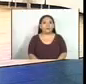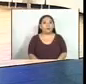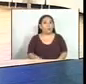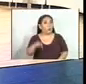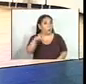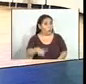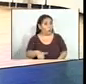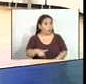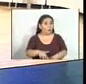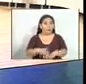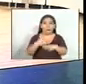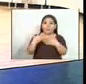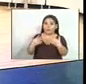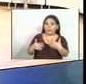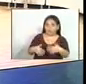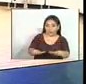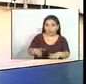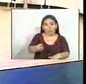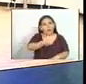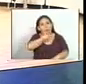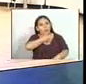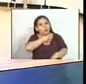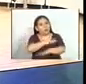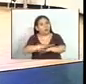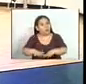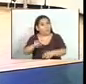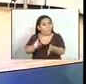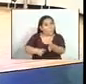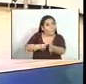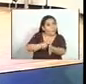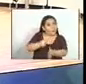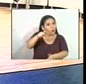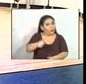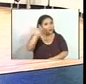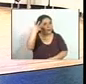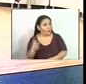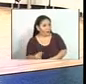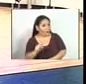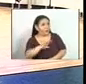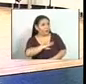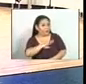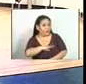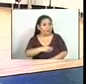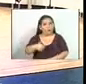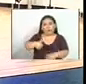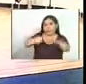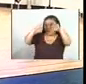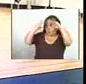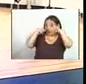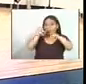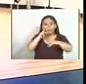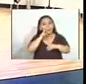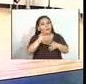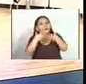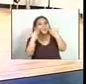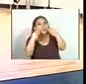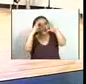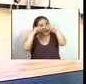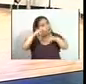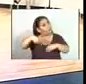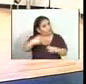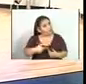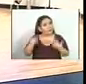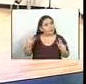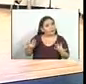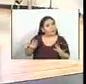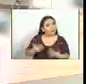concluimos la primera entrega de hechos de emisión estelar correspondiente al mes de septiembre buenas noches que descansen feliz noche los esperamos mañana